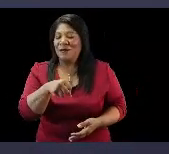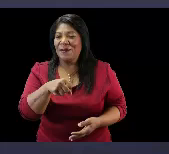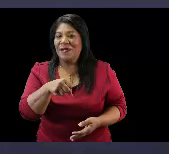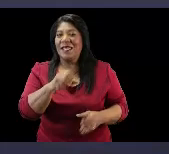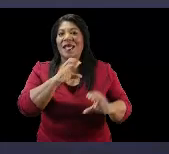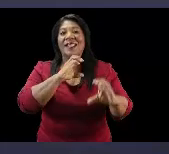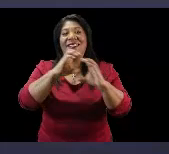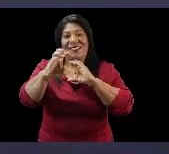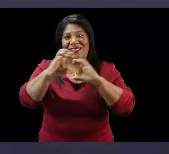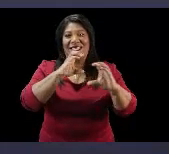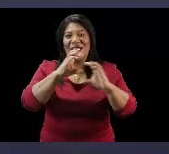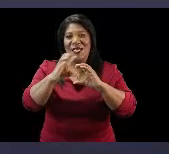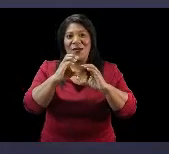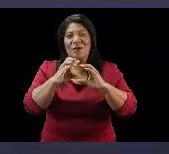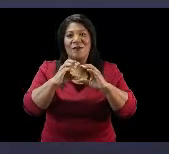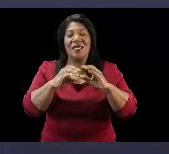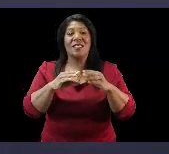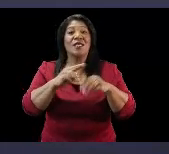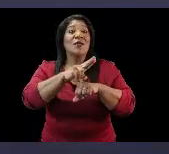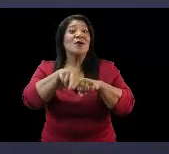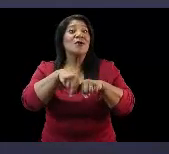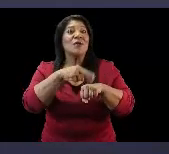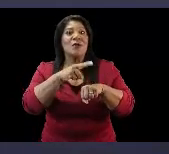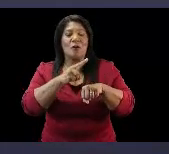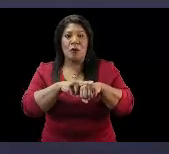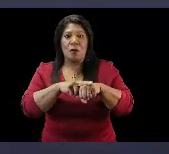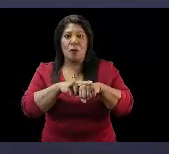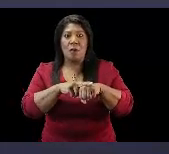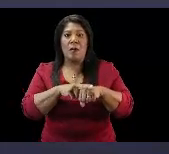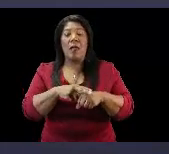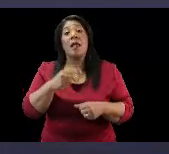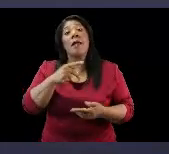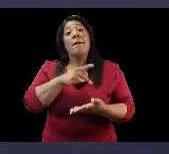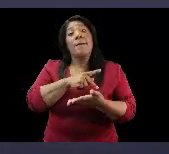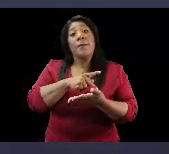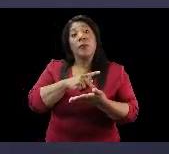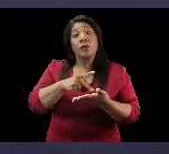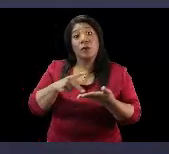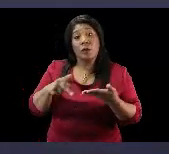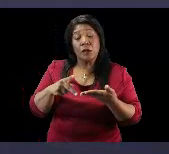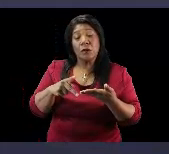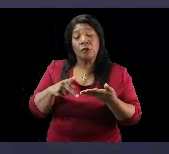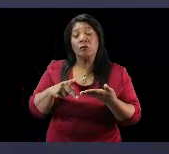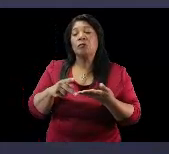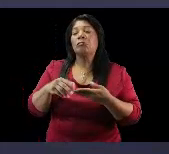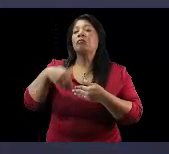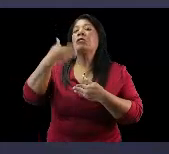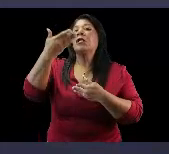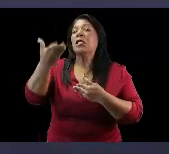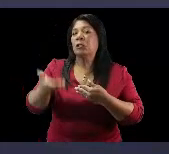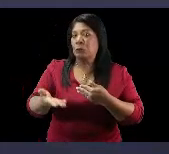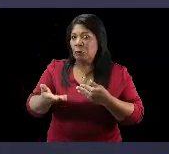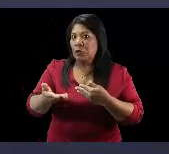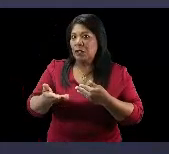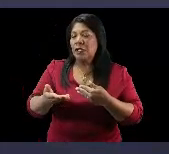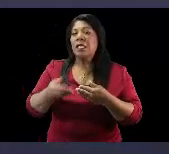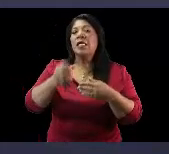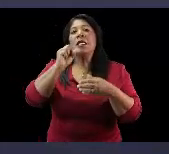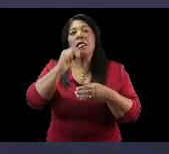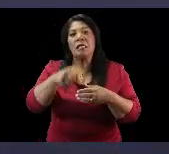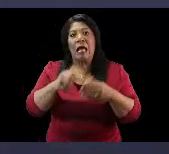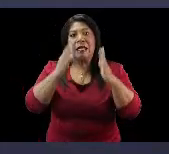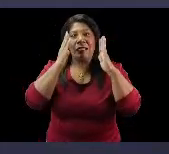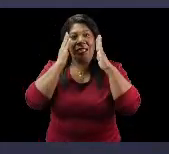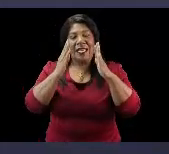tener esa comunicación básica, conseguir el profesional de la traducción e interpretación en lengua de señas y ampliarle